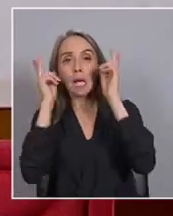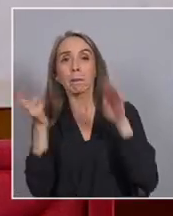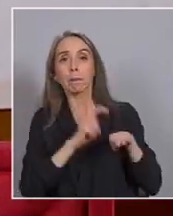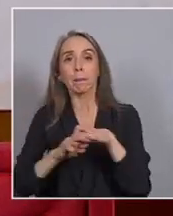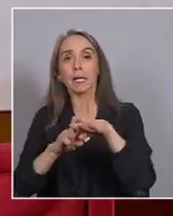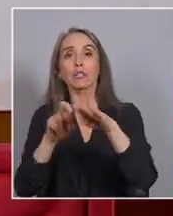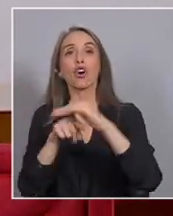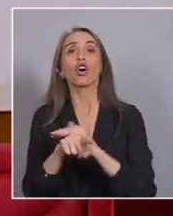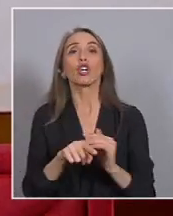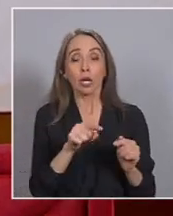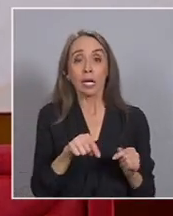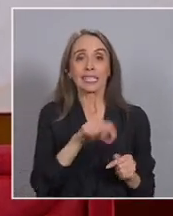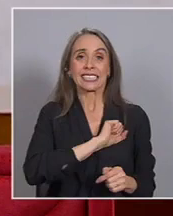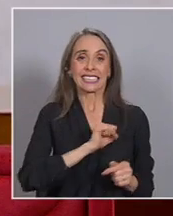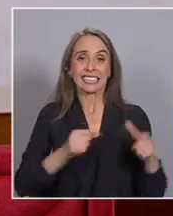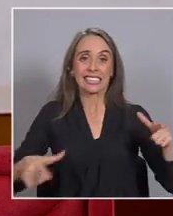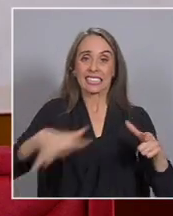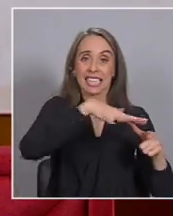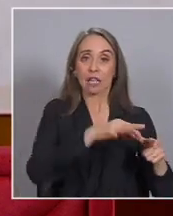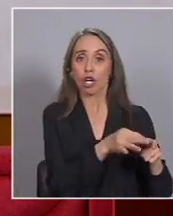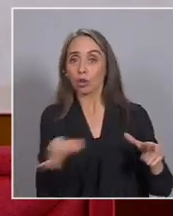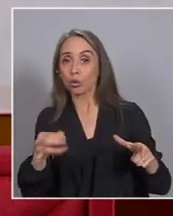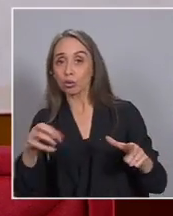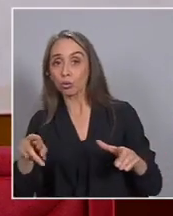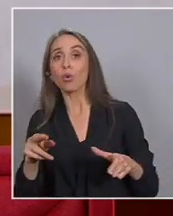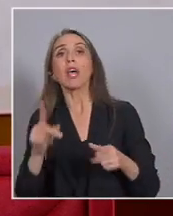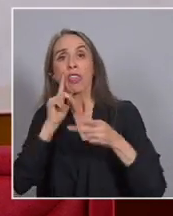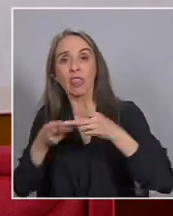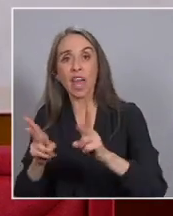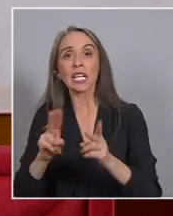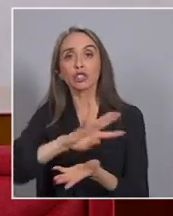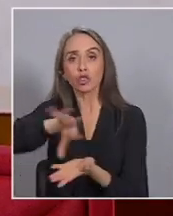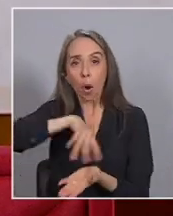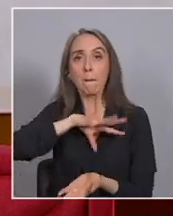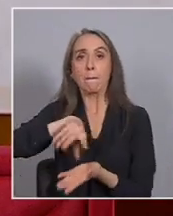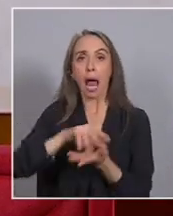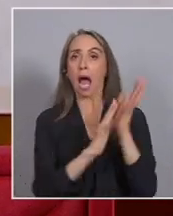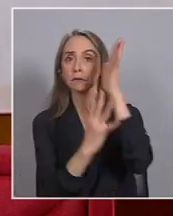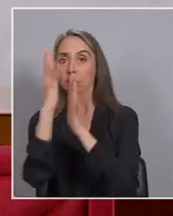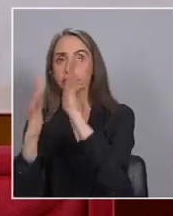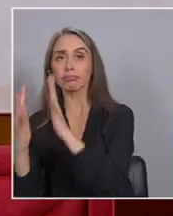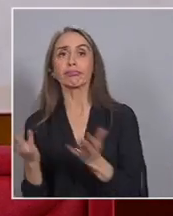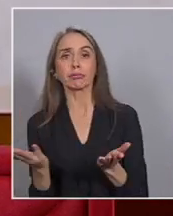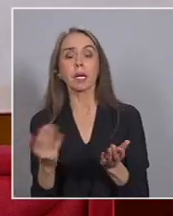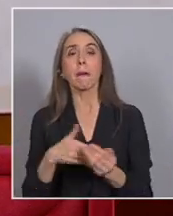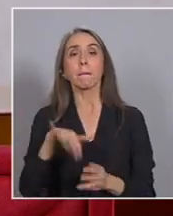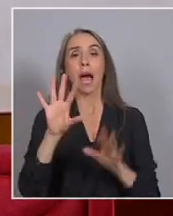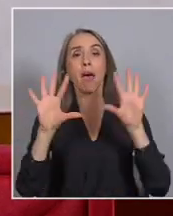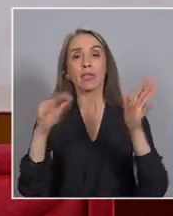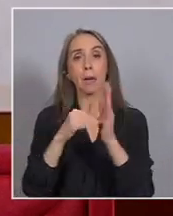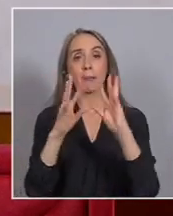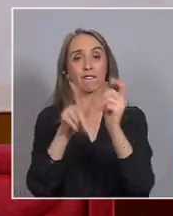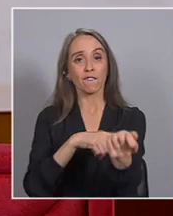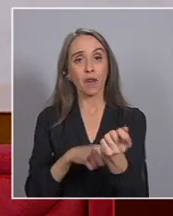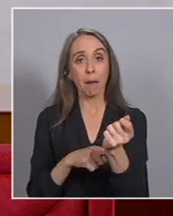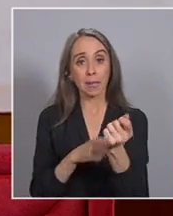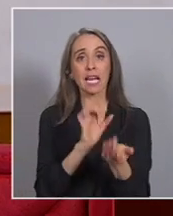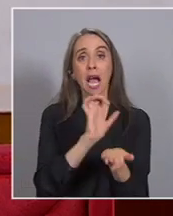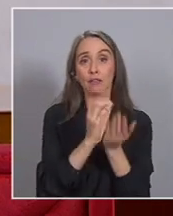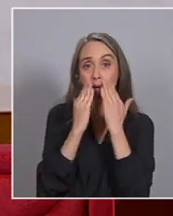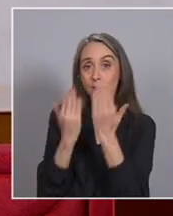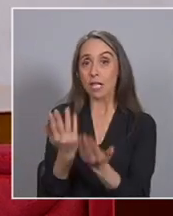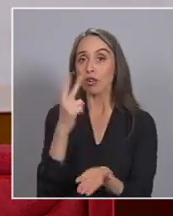el sector sur de Santiago también tiene derecho a tener áreas verdes. Y para beneficiar a más de 10.000 familias,